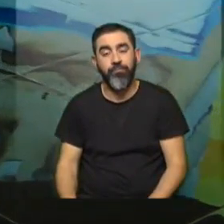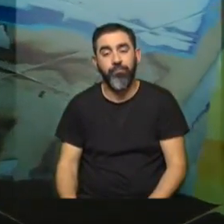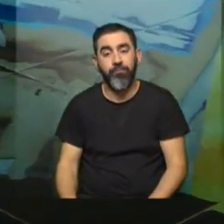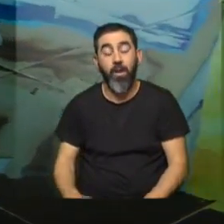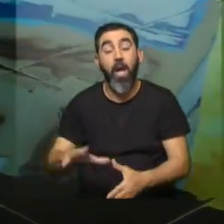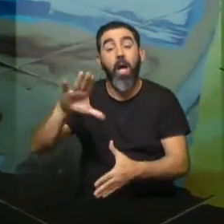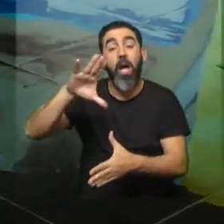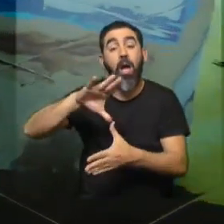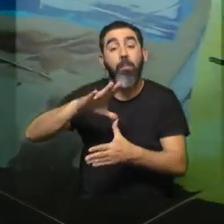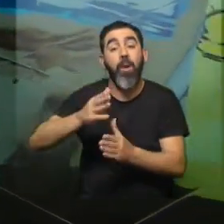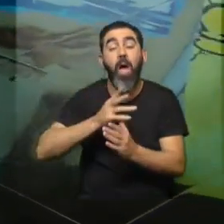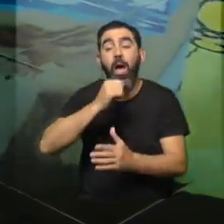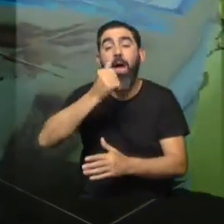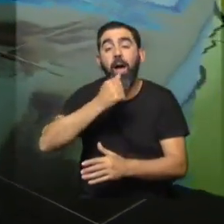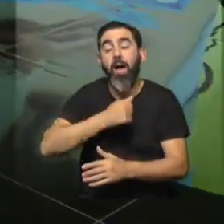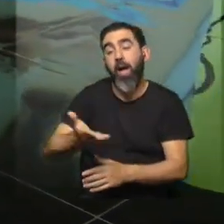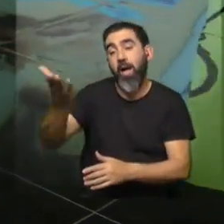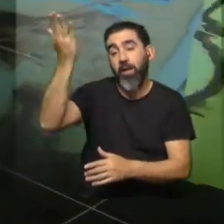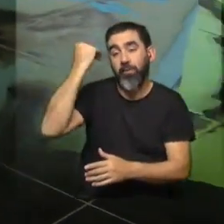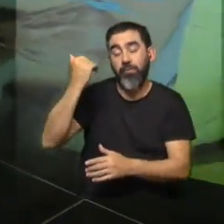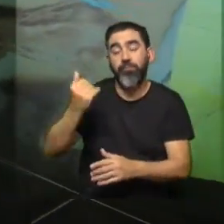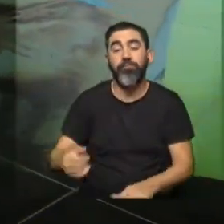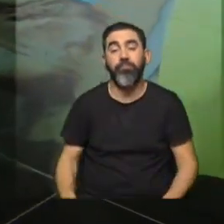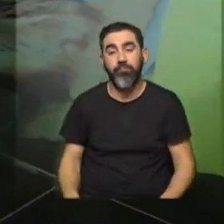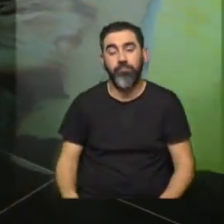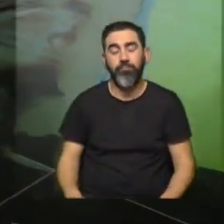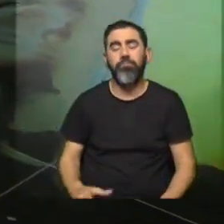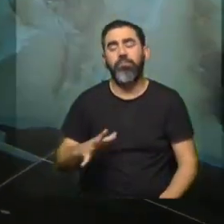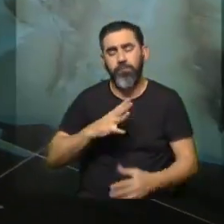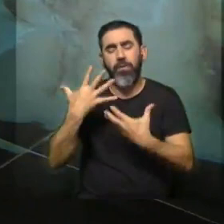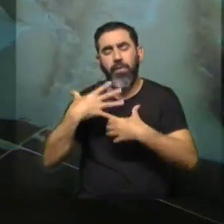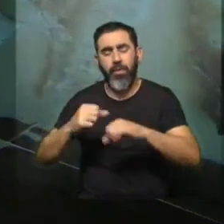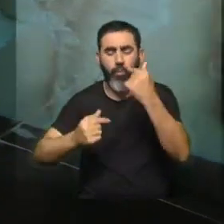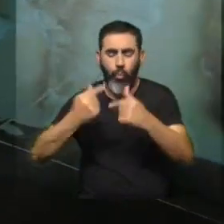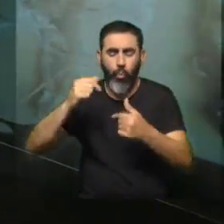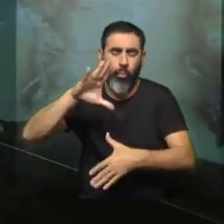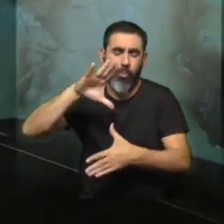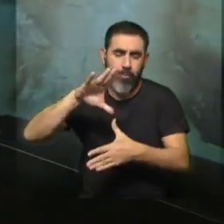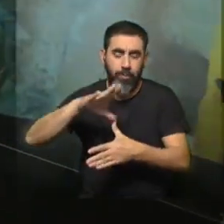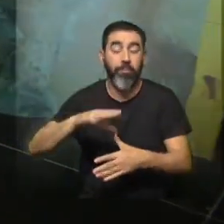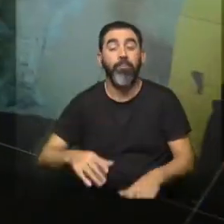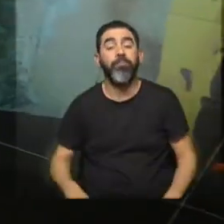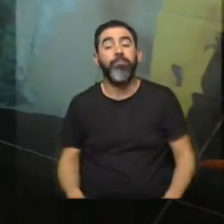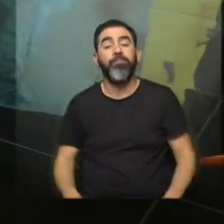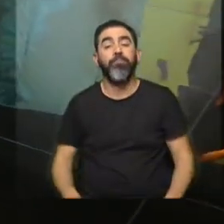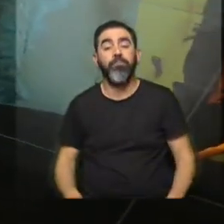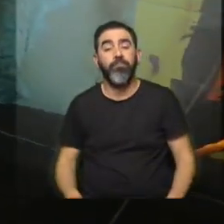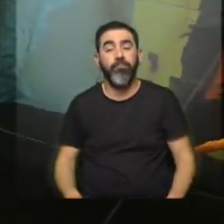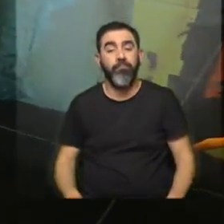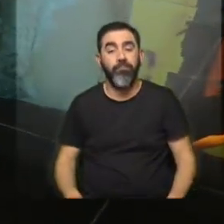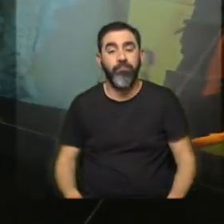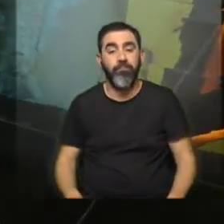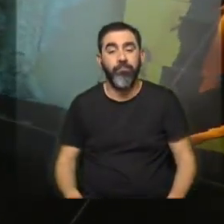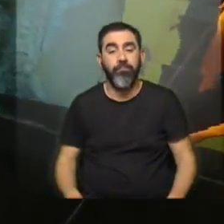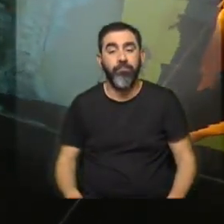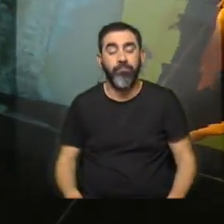toda América. Hoy el debate ya está en otro plano porque ha habido otros hallazgos, ¿no? Pero justamente ese